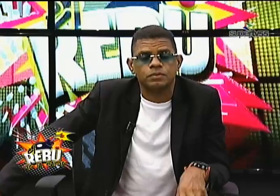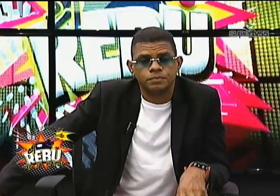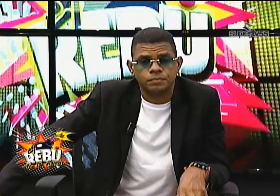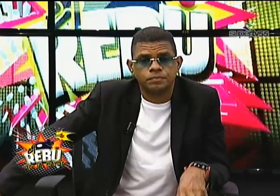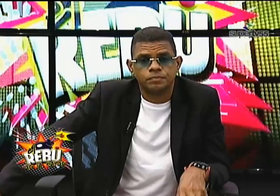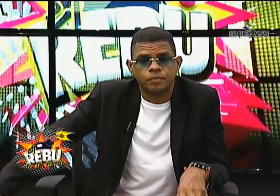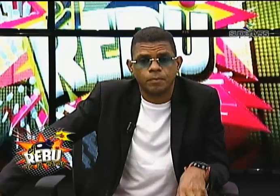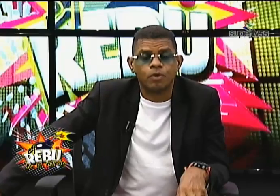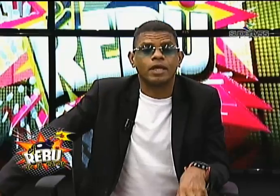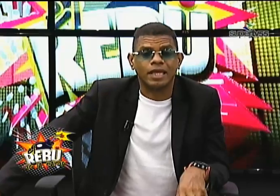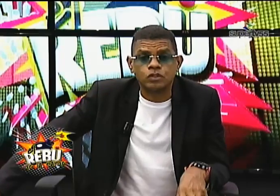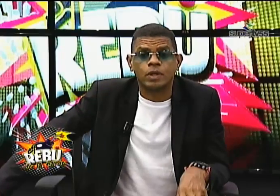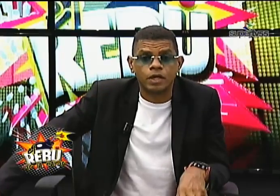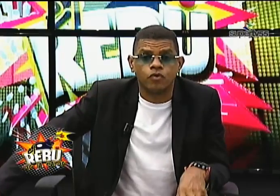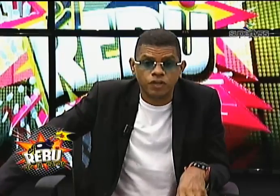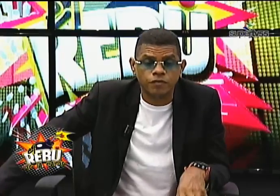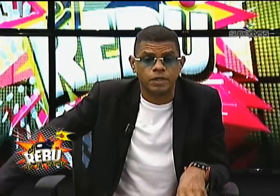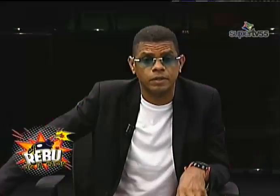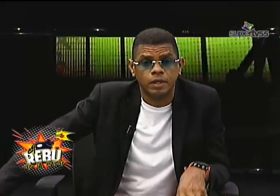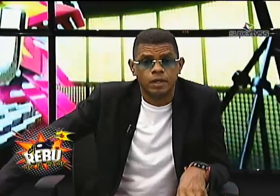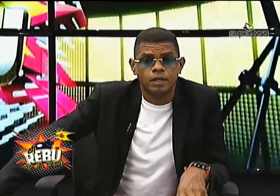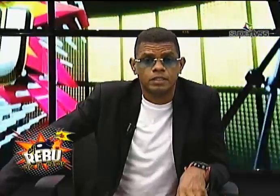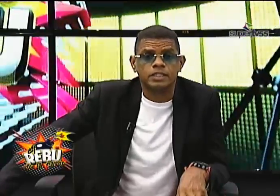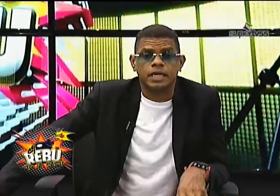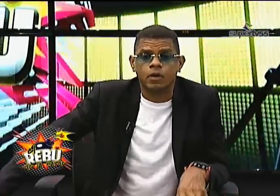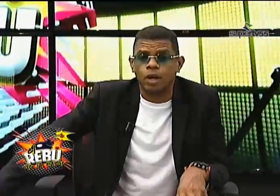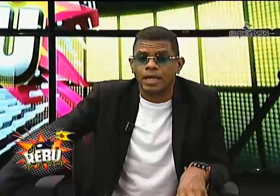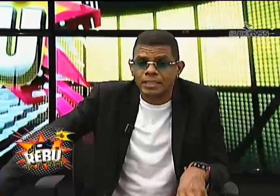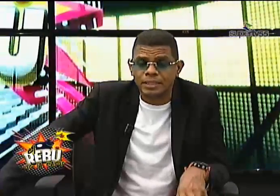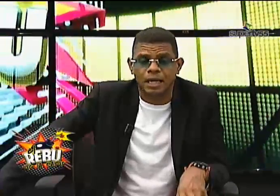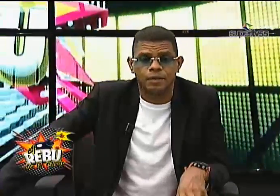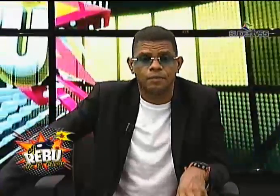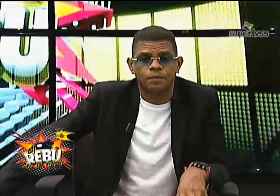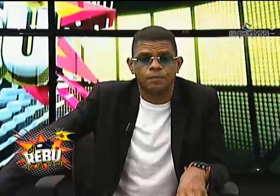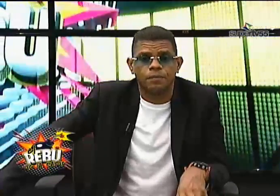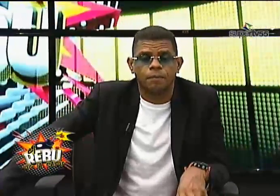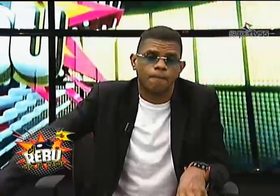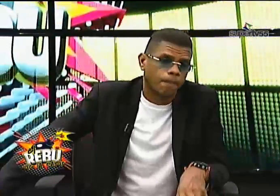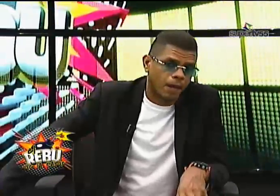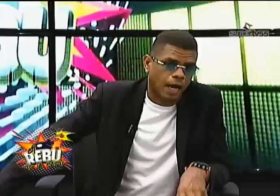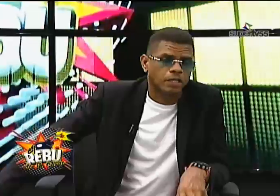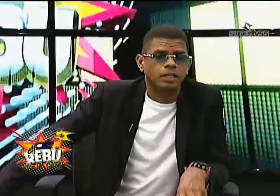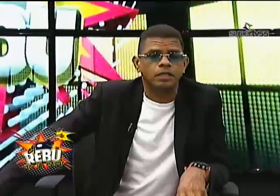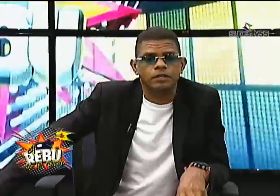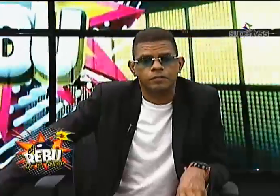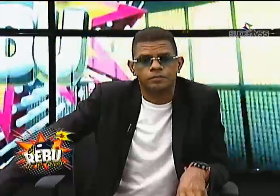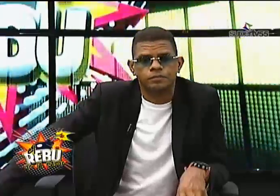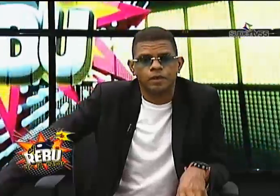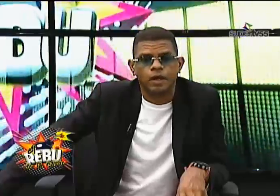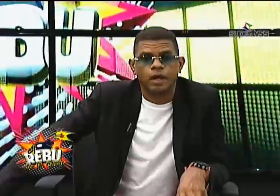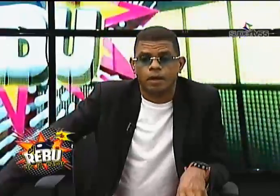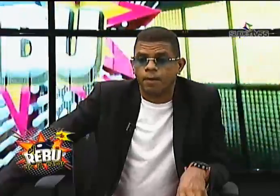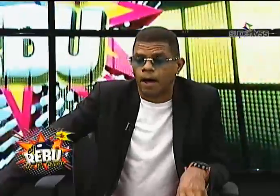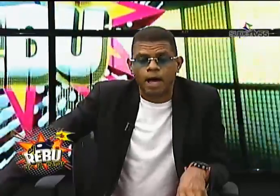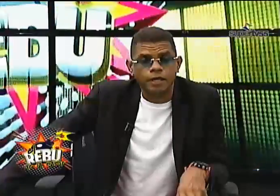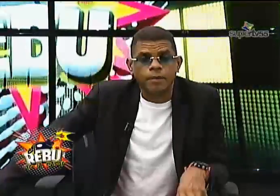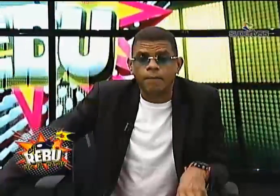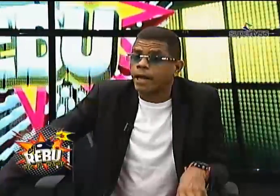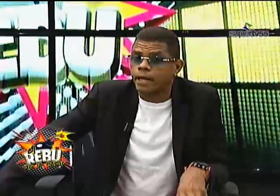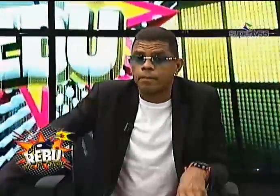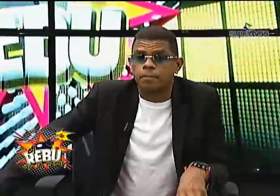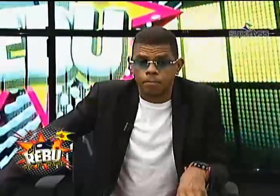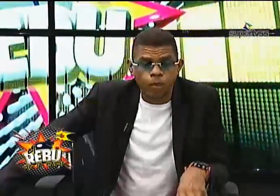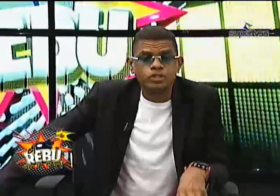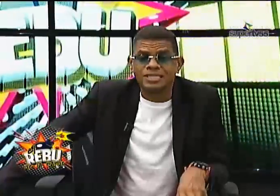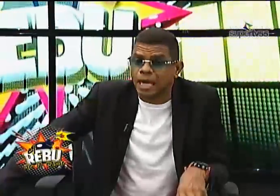eso. Porque de eso es que ellos viven. Si se regulariza Haití, ahí va a